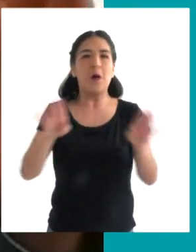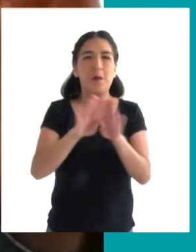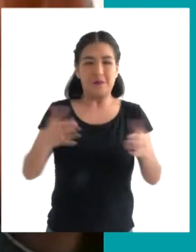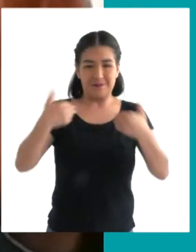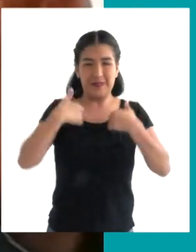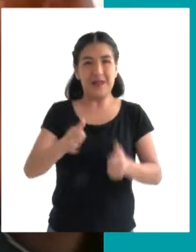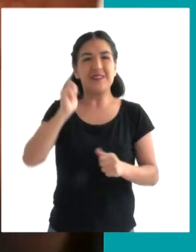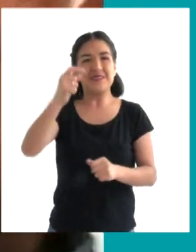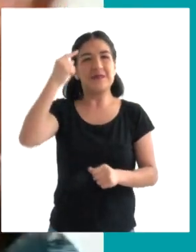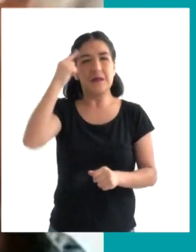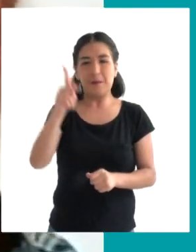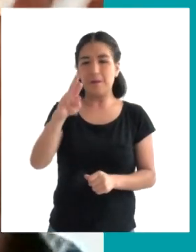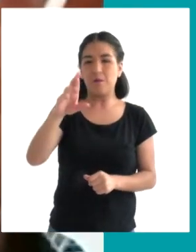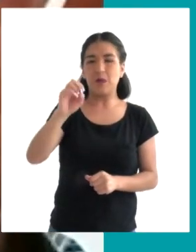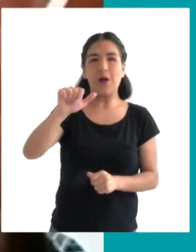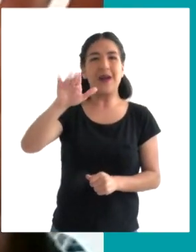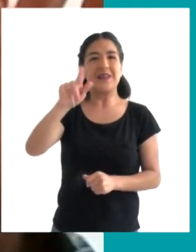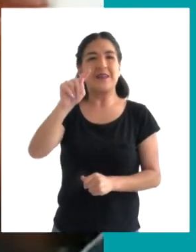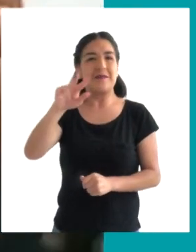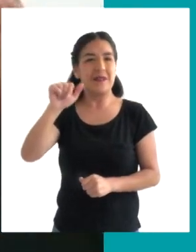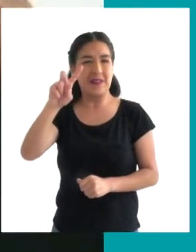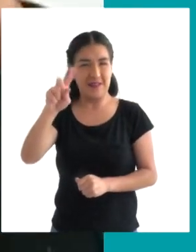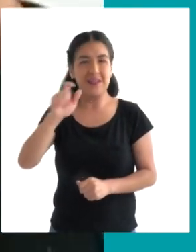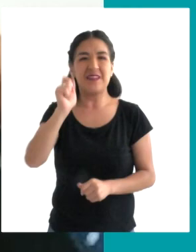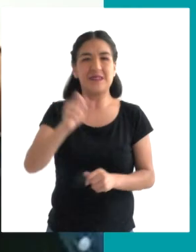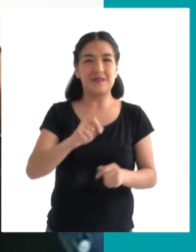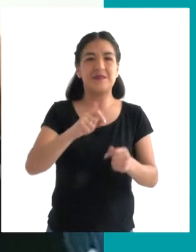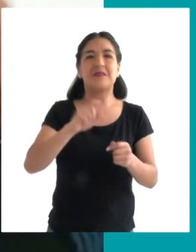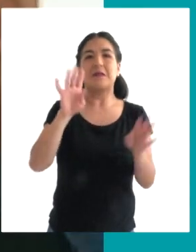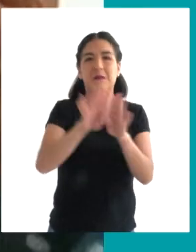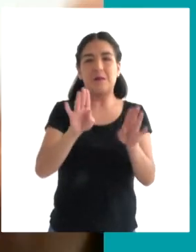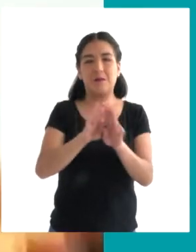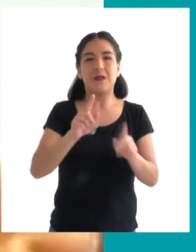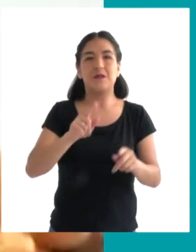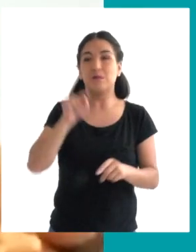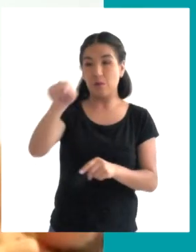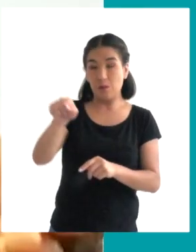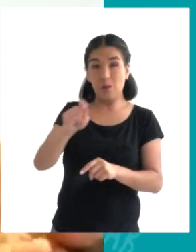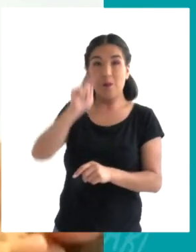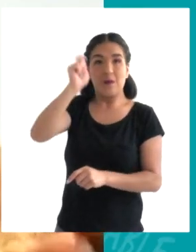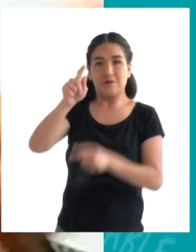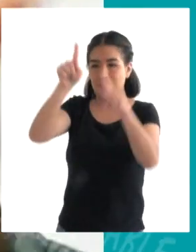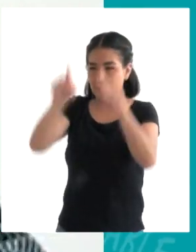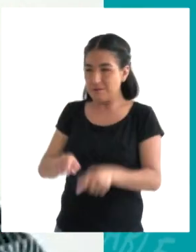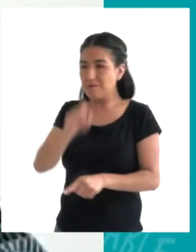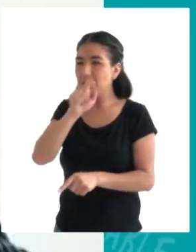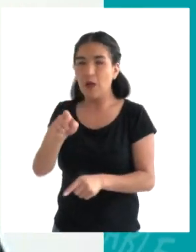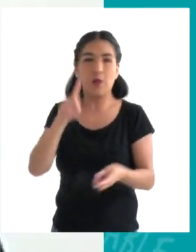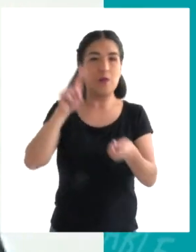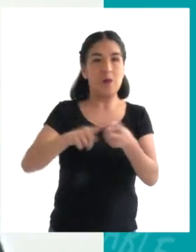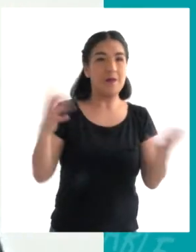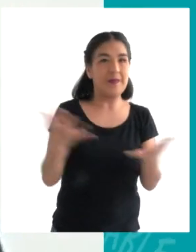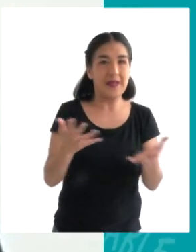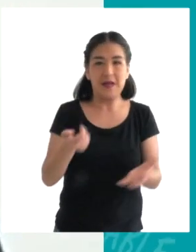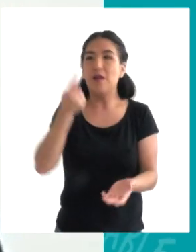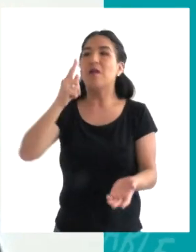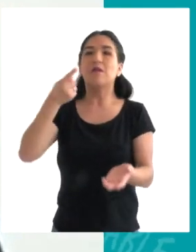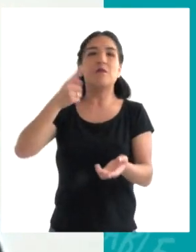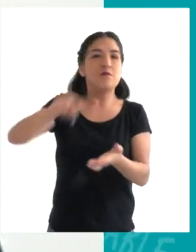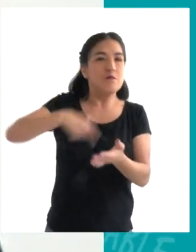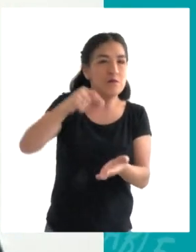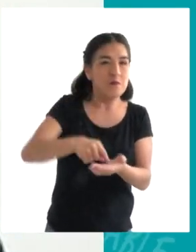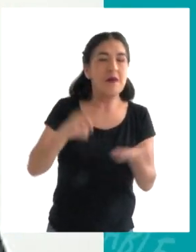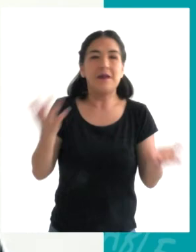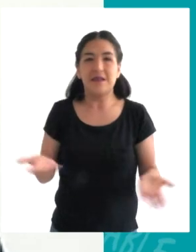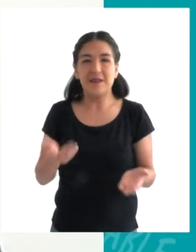de la proactividad, entendiendo estos tres elementos, que tú eres lo que haces, pero lo haces donde estás, entonces te acabas dando cuenta